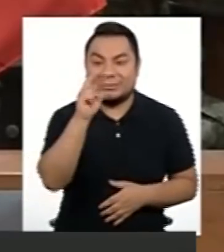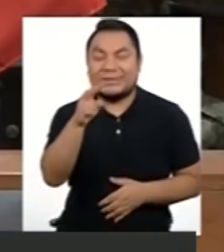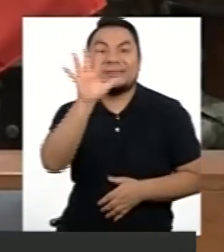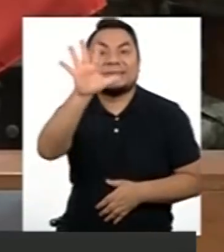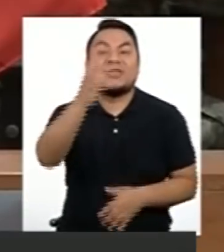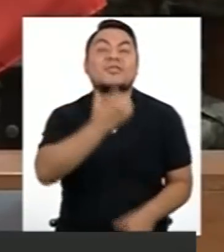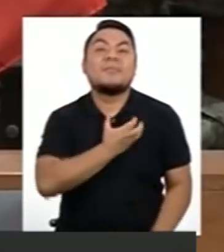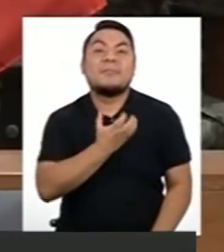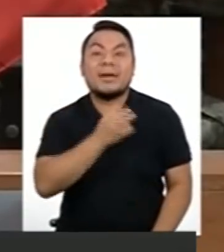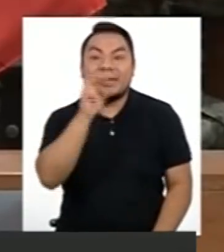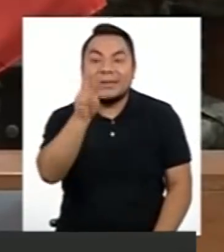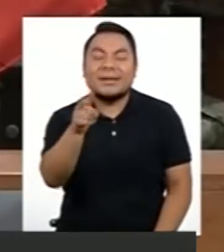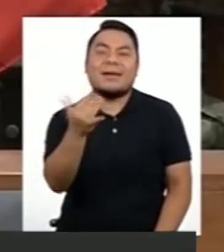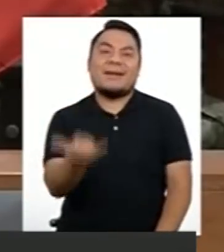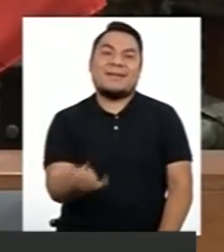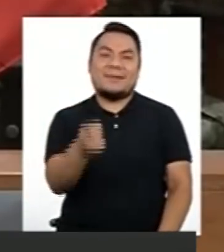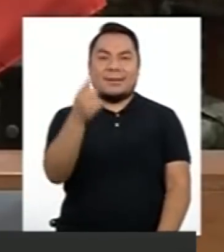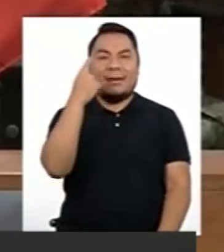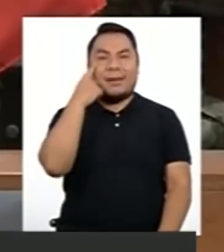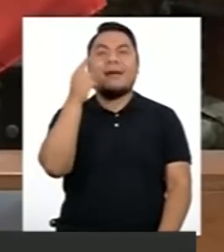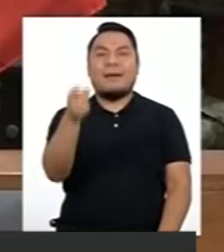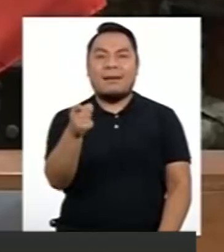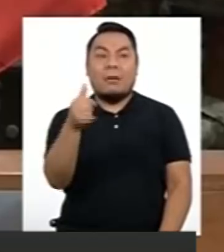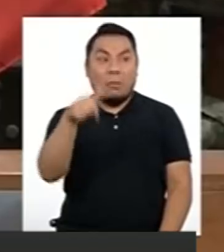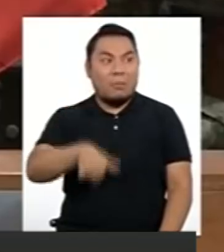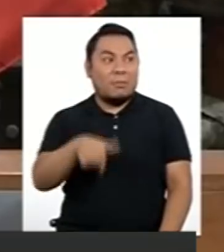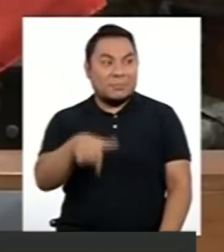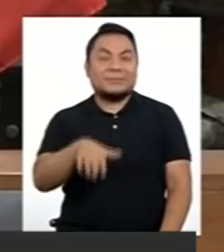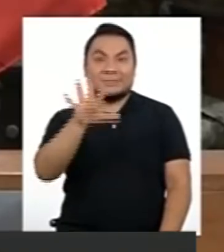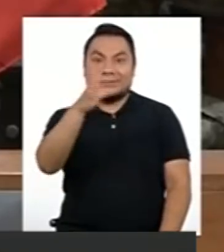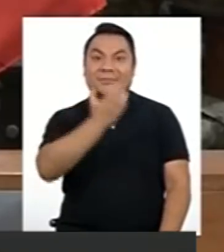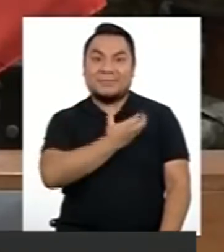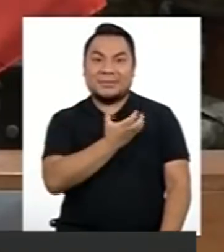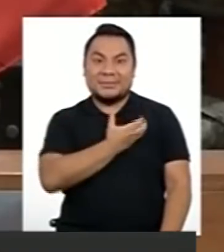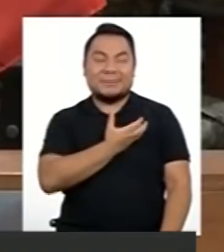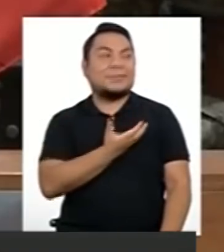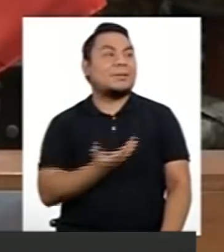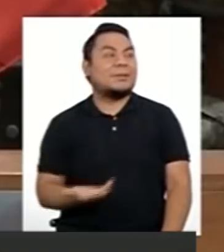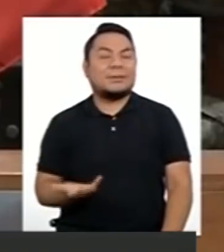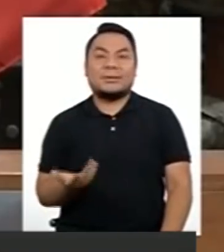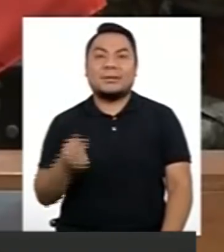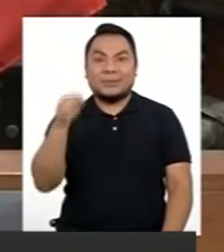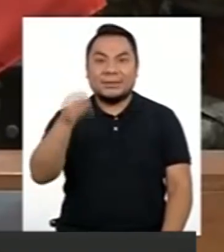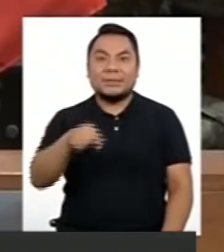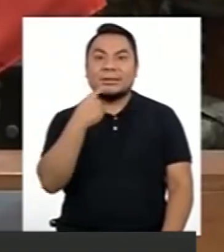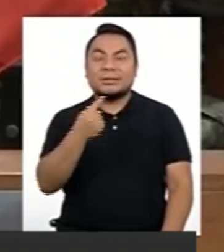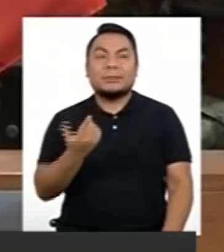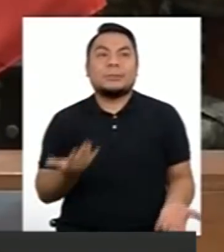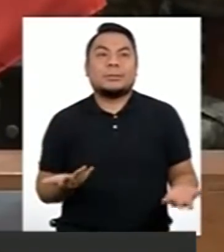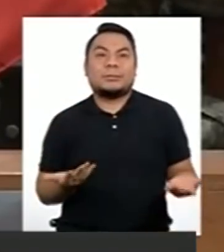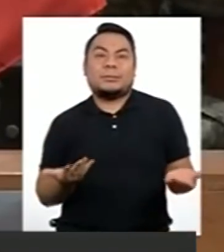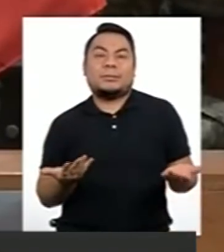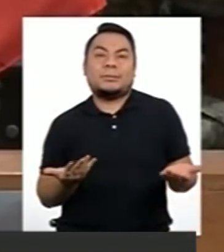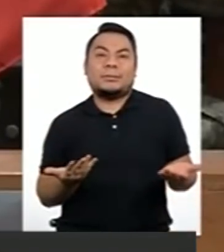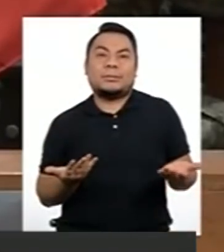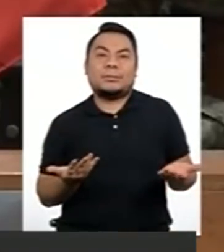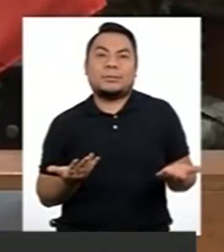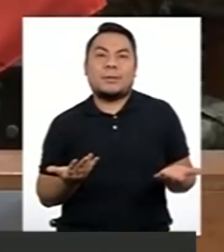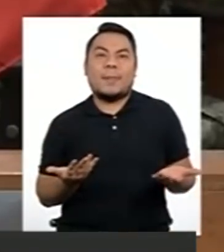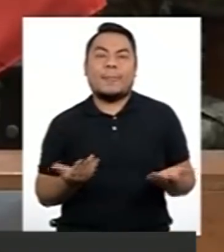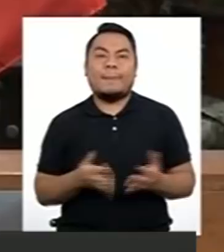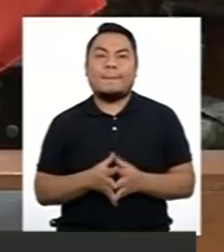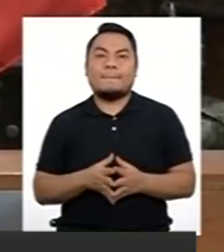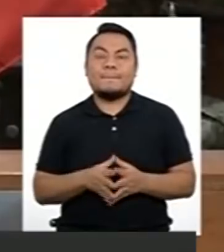mayo, y hay que tener en cuenta que estamos ya en plena estación